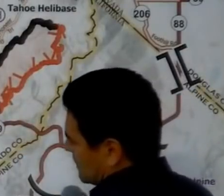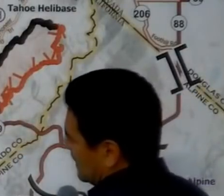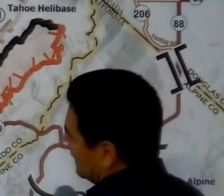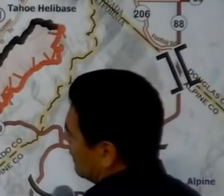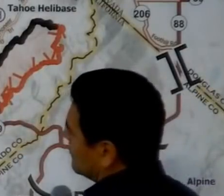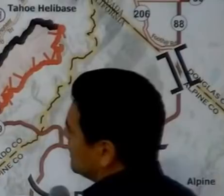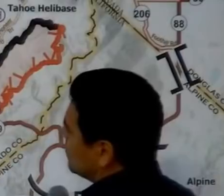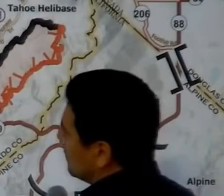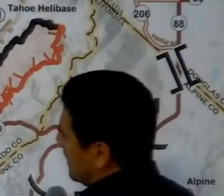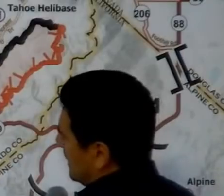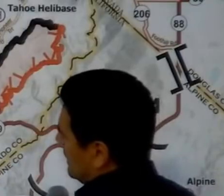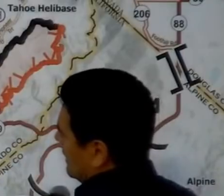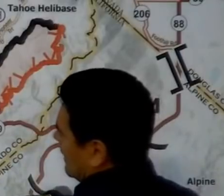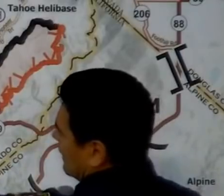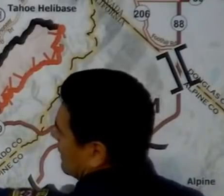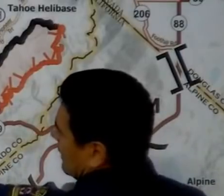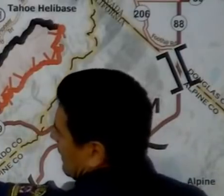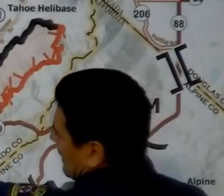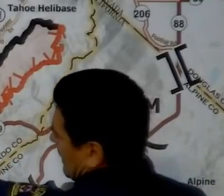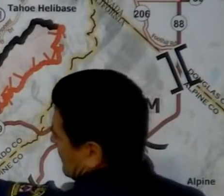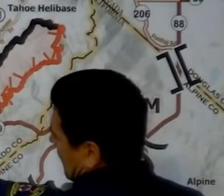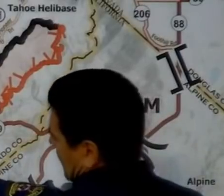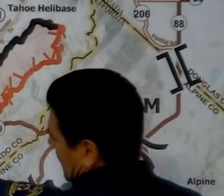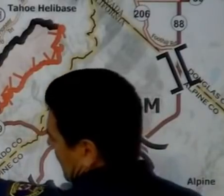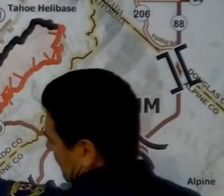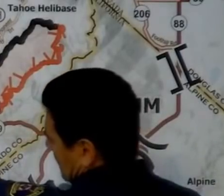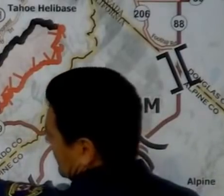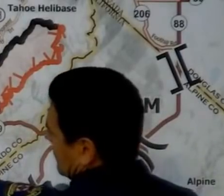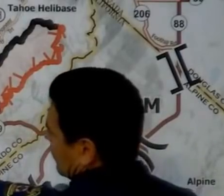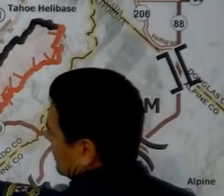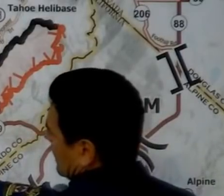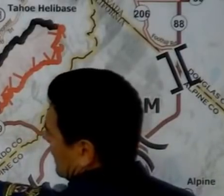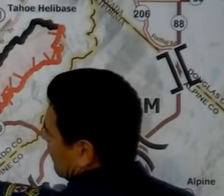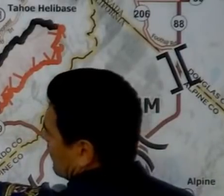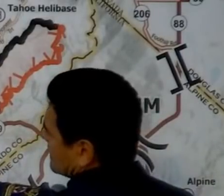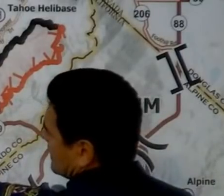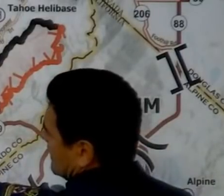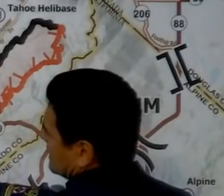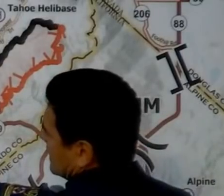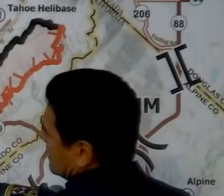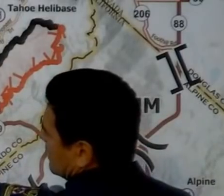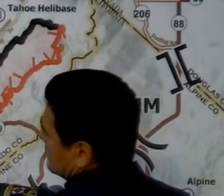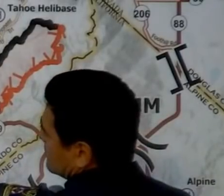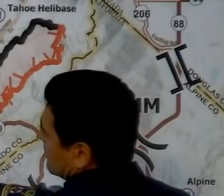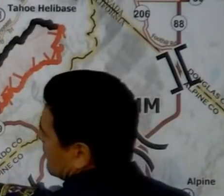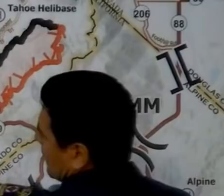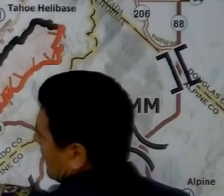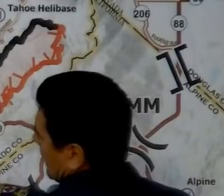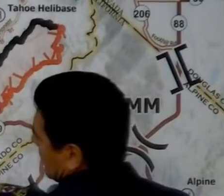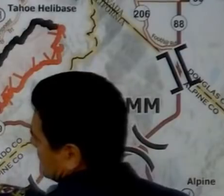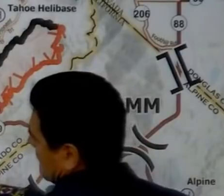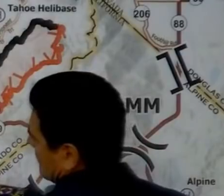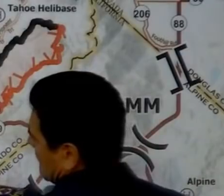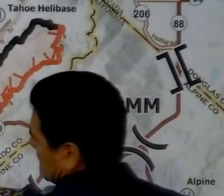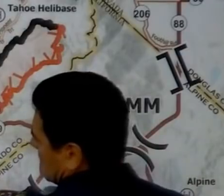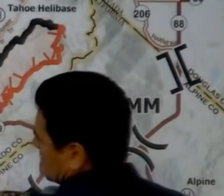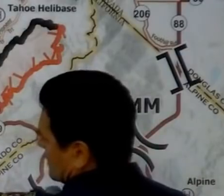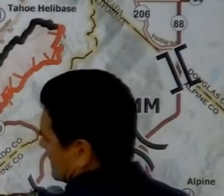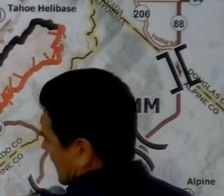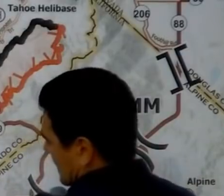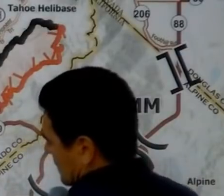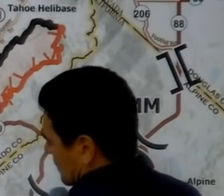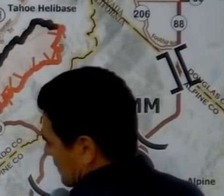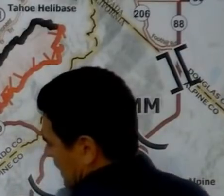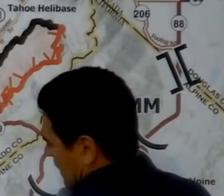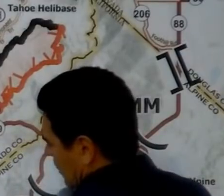El trabajo se continúa en esta área del norte oeste del incendio, que es la parte